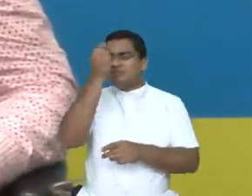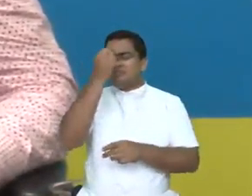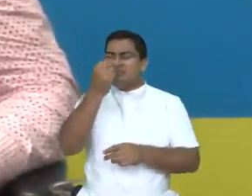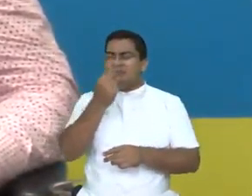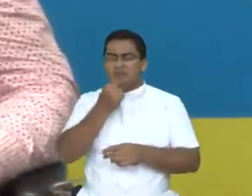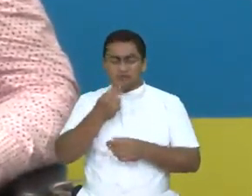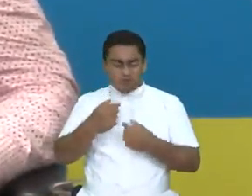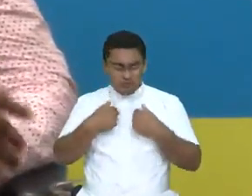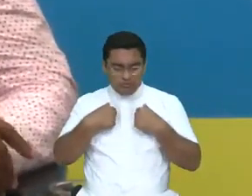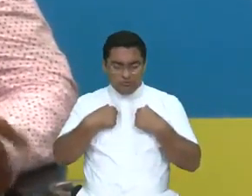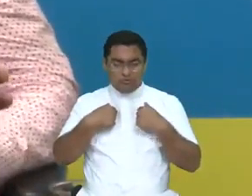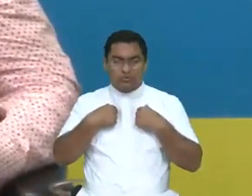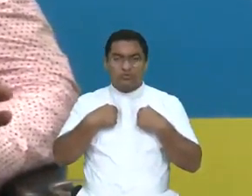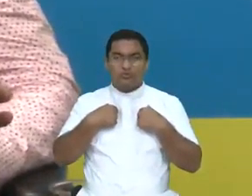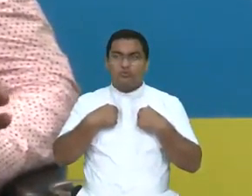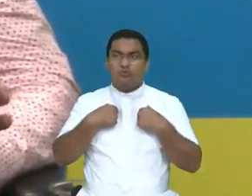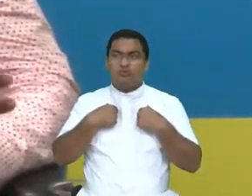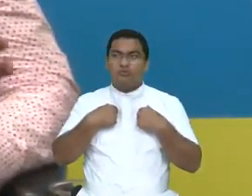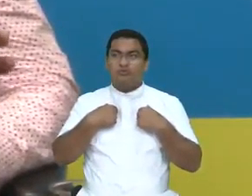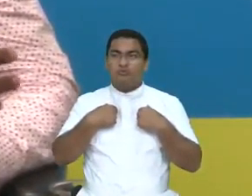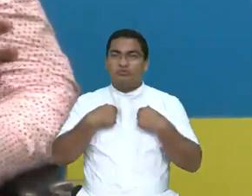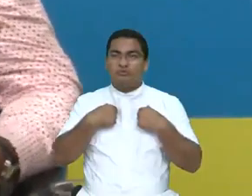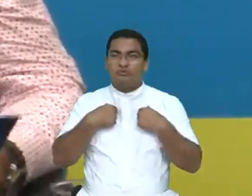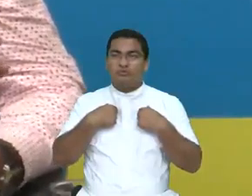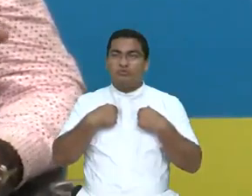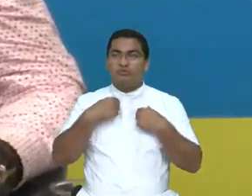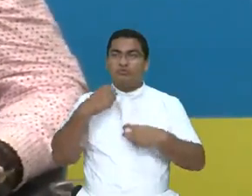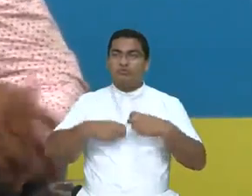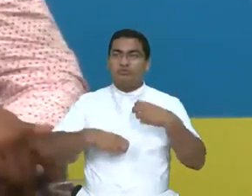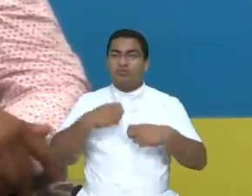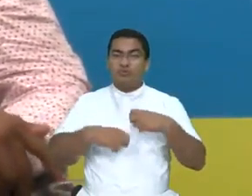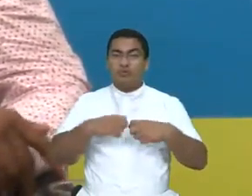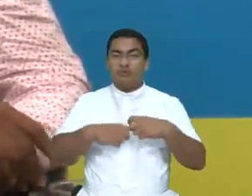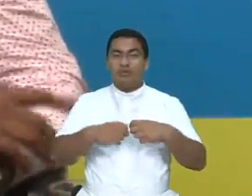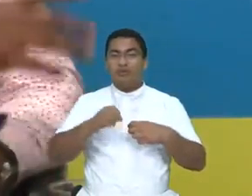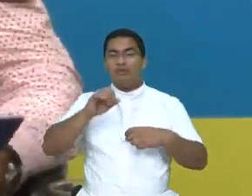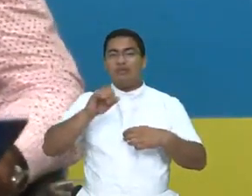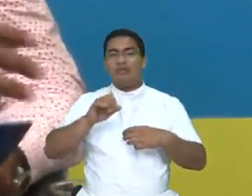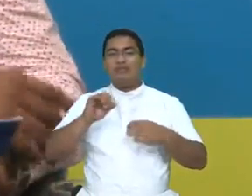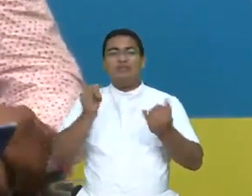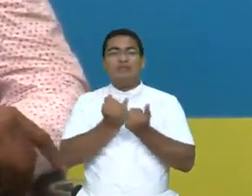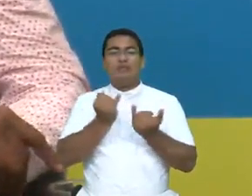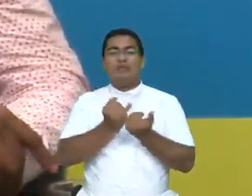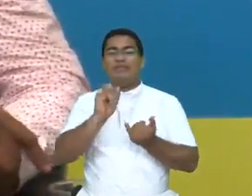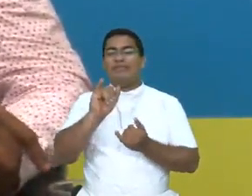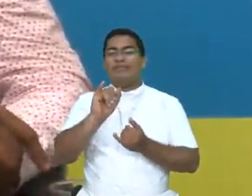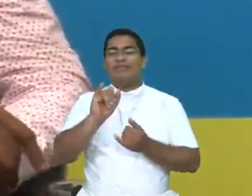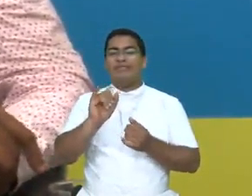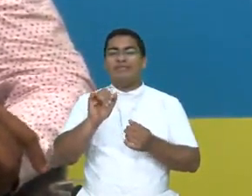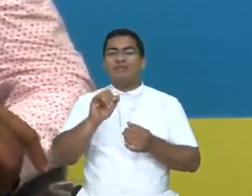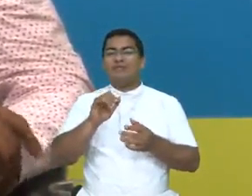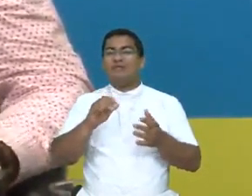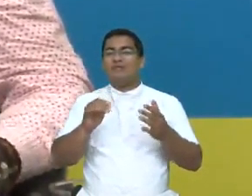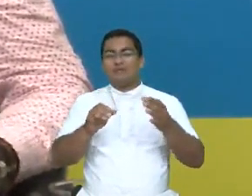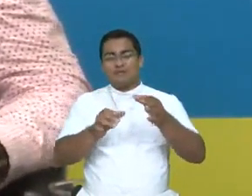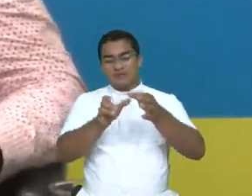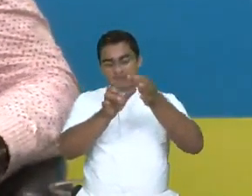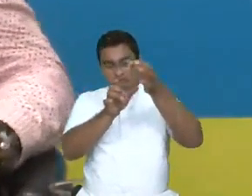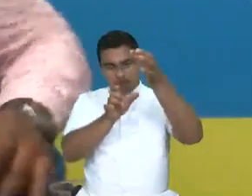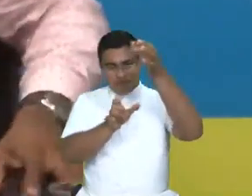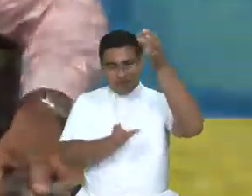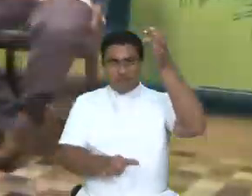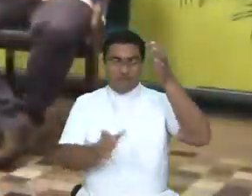nosotros llegamos a tener infecciones en la columna vertebral. ¿De qué estamos hablando cuando hablamos de infecciones? Sí, se habla